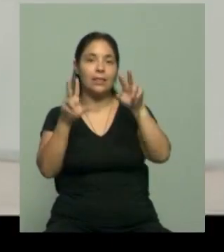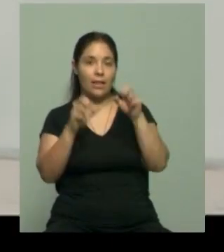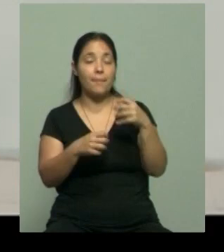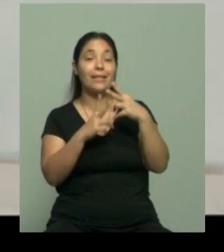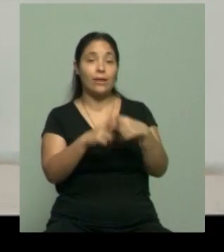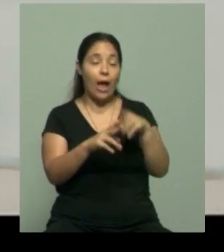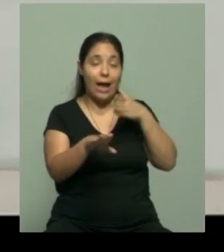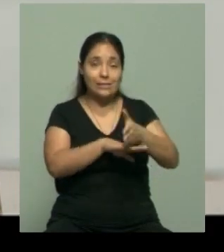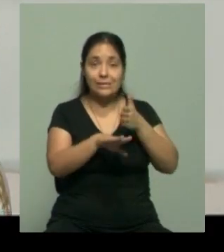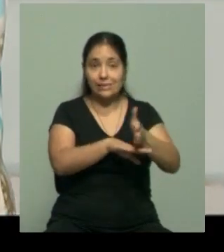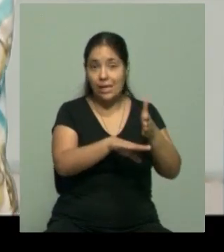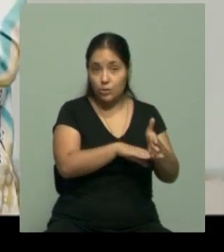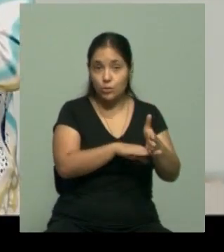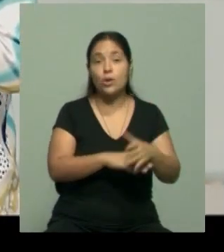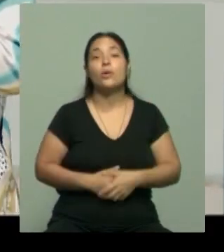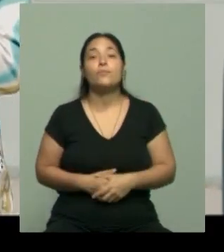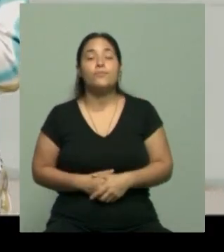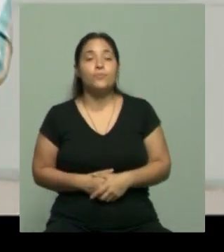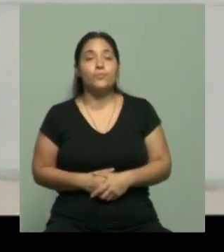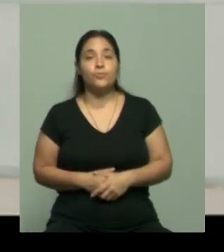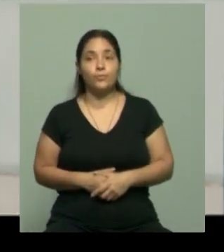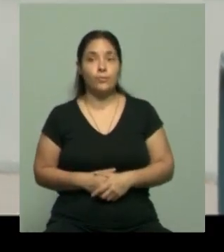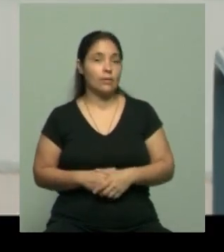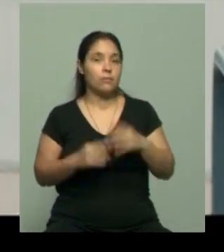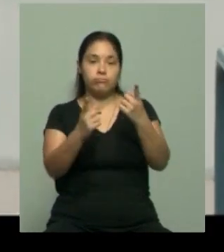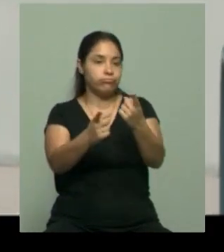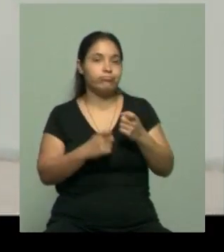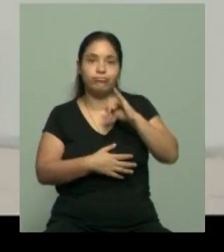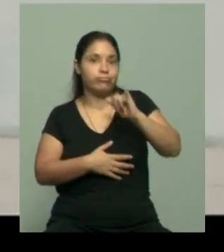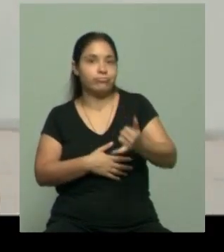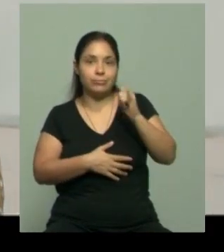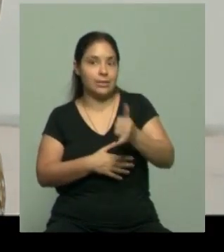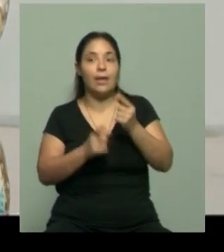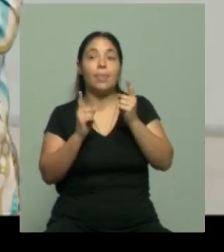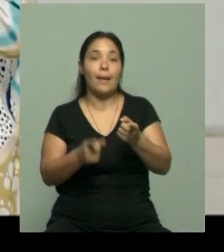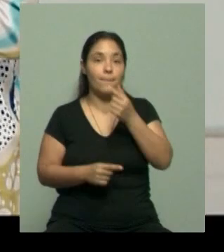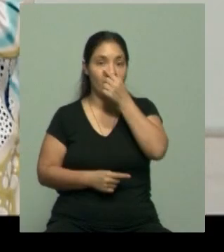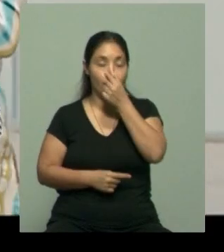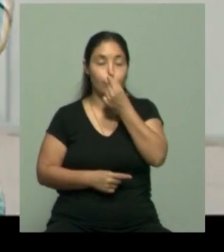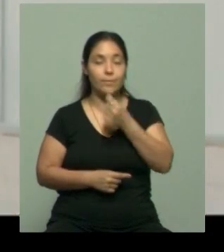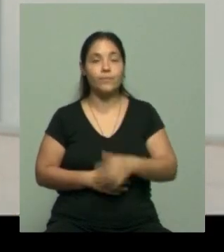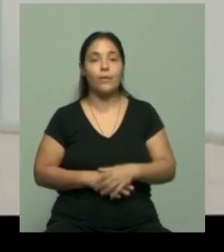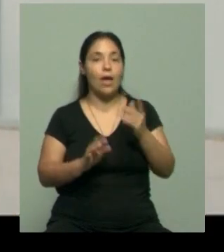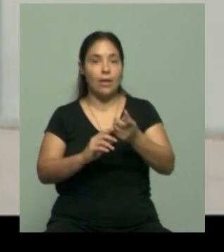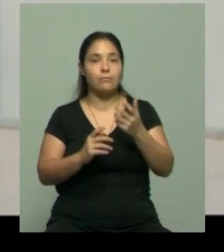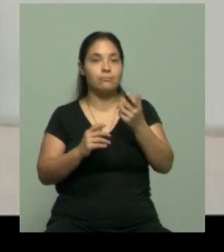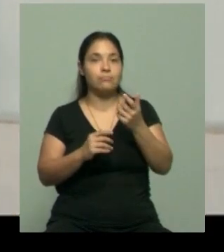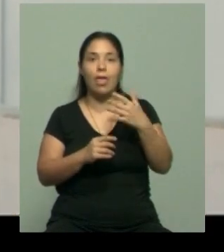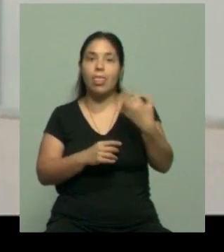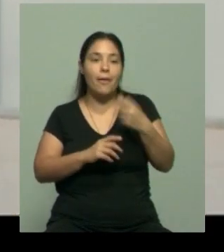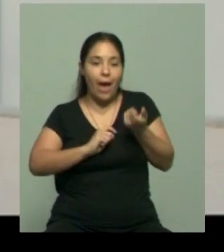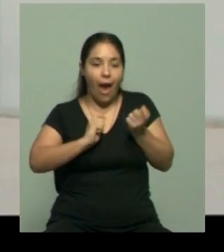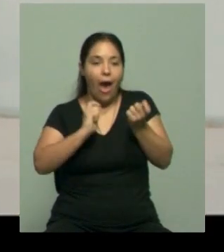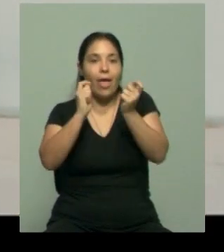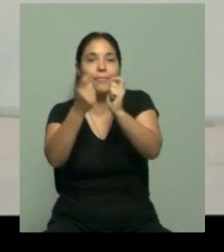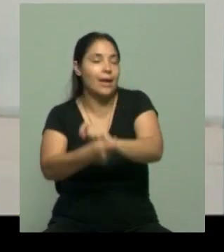también es uno de los tantos instrumentos que se necesita y que hay que adaptarse lo más rápido posible, porque parece ser que los